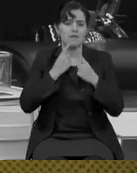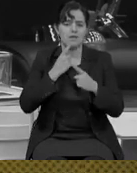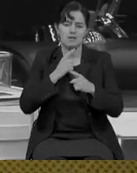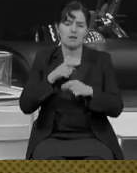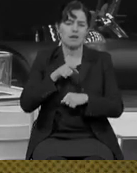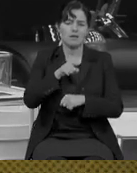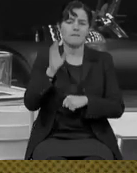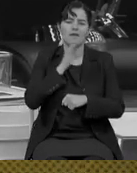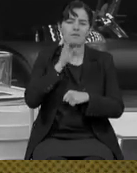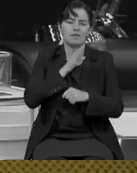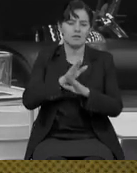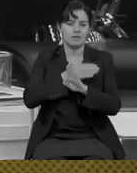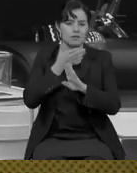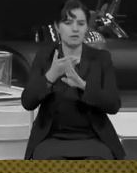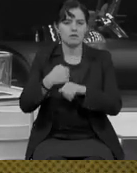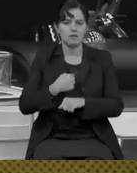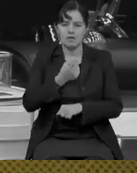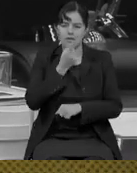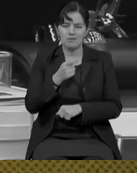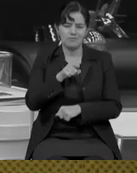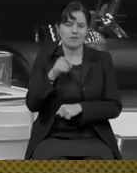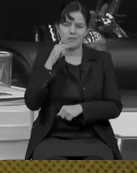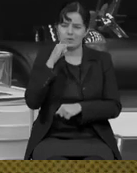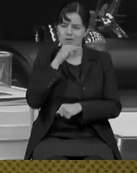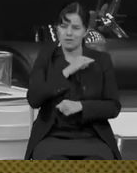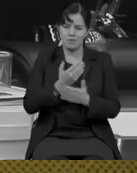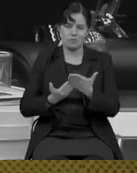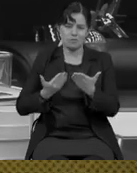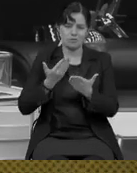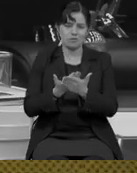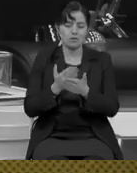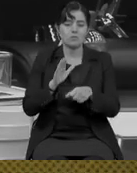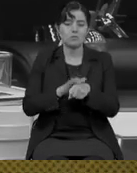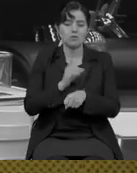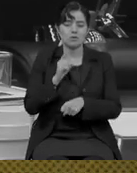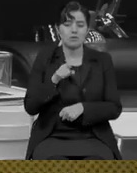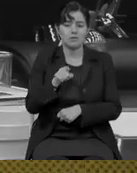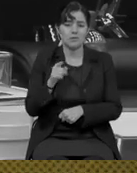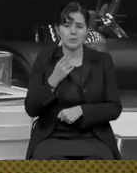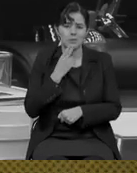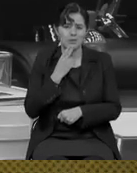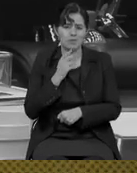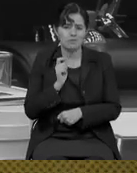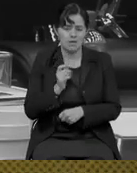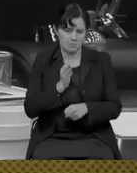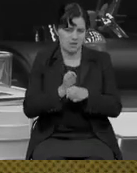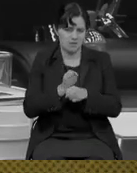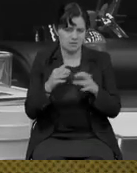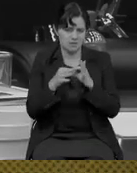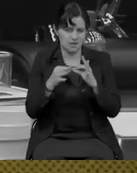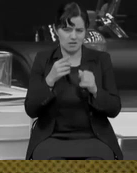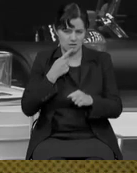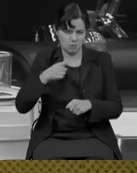Lo que yo estoy diciendo es que hay mucha hipocresía en la propuesta, porque quienes han hecho uso de esos mecanismos que hoy aquí se denuncian